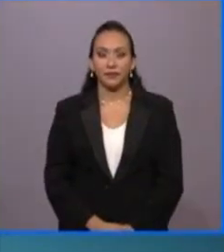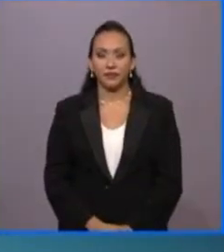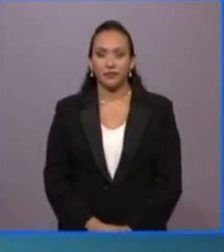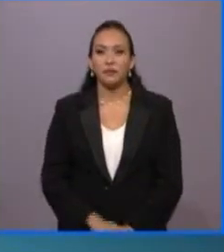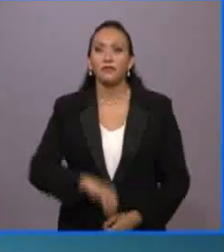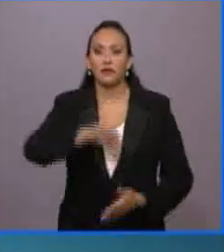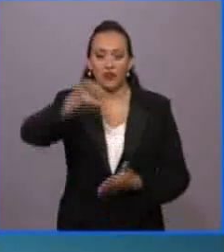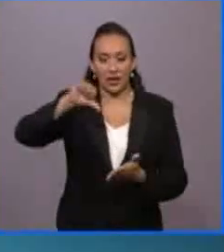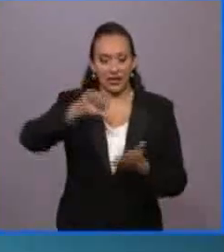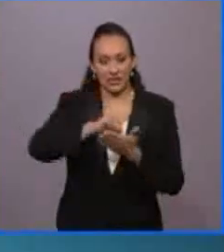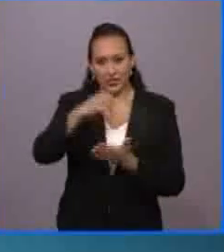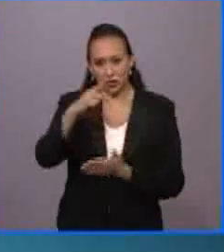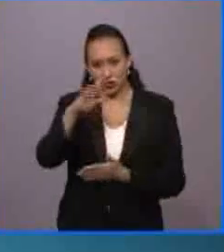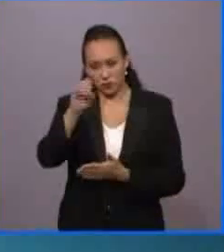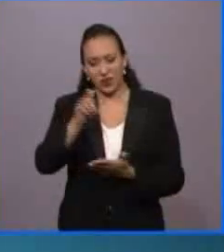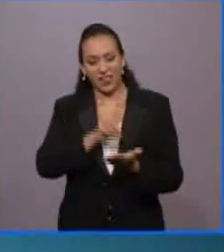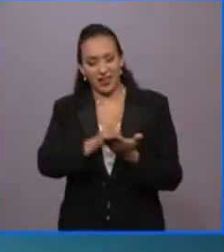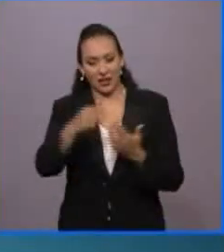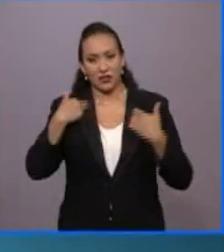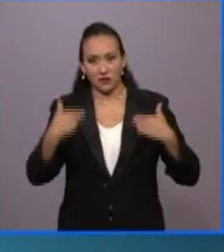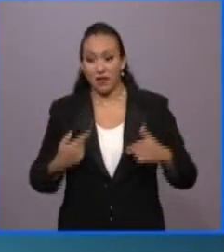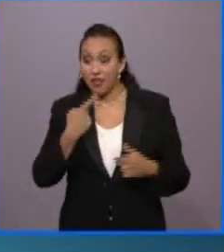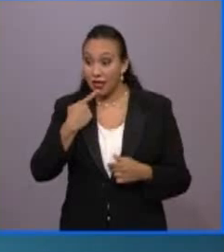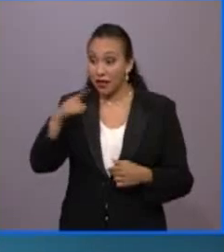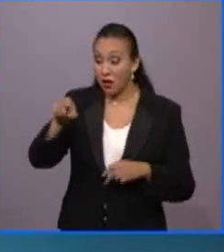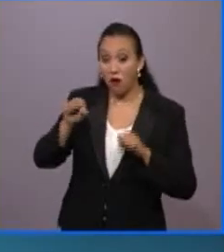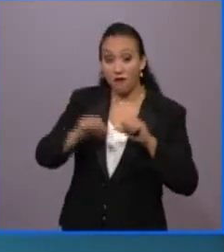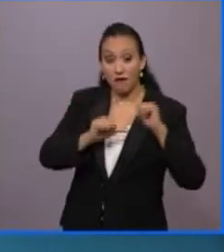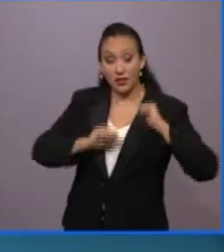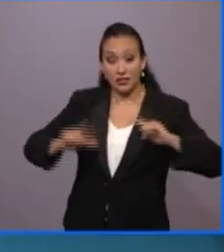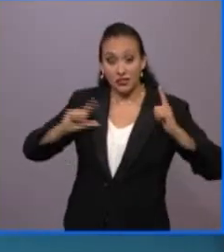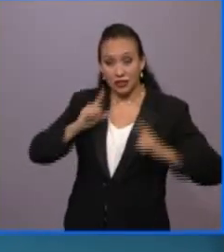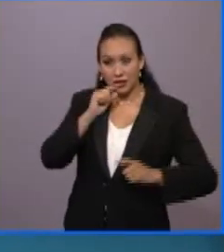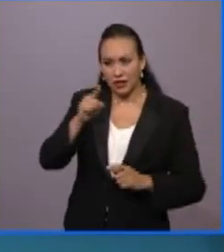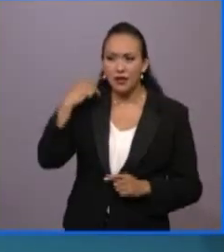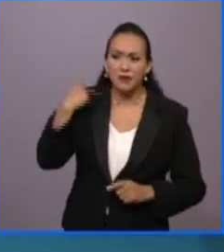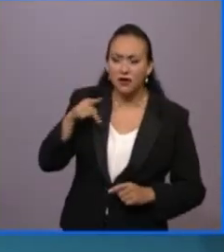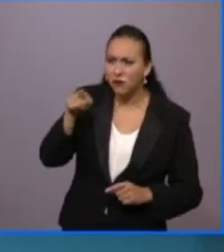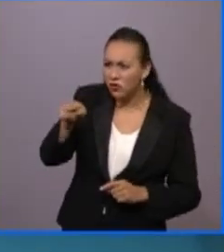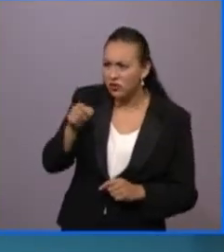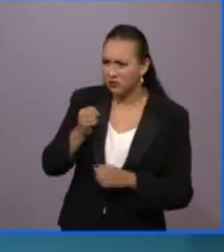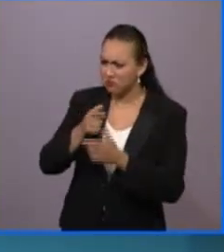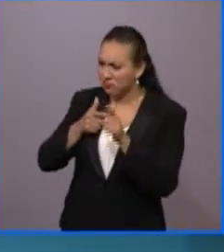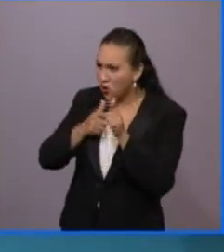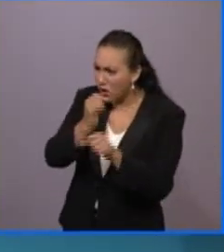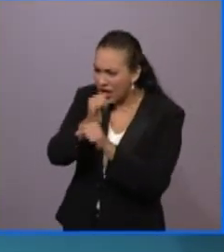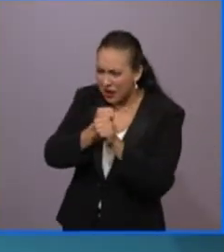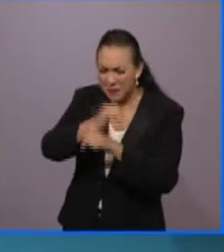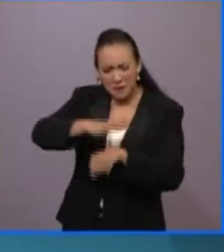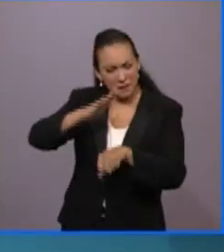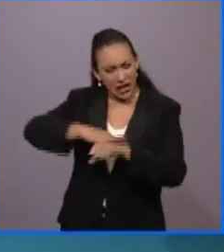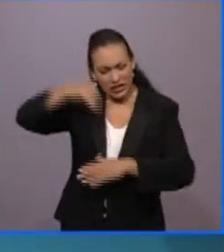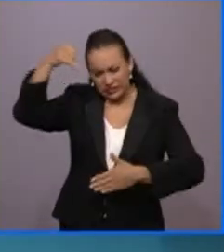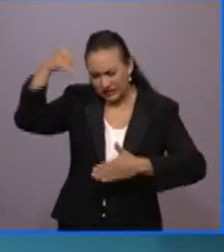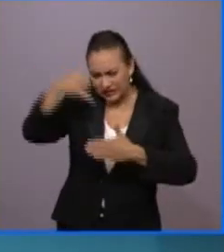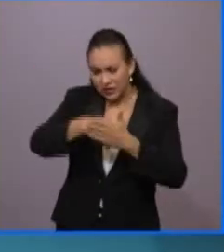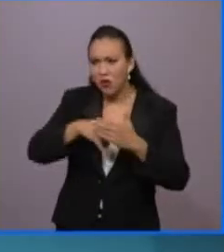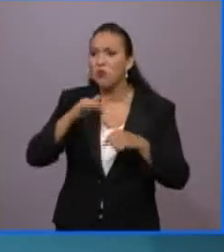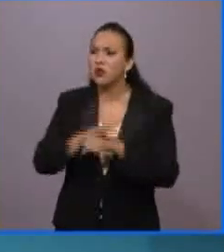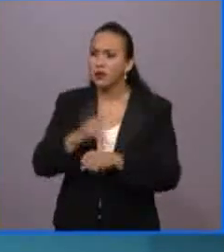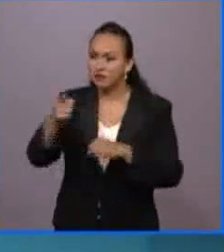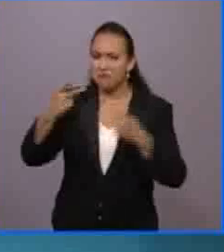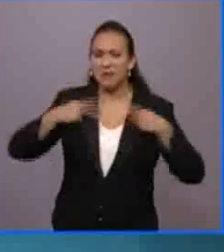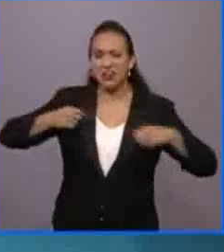El Centro Pro Derechos Humanos demandó a la Fiscalía de Veracruz no cerrar la investigación sin agotar todas las diligencias por